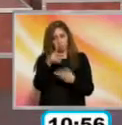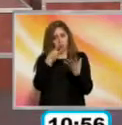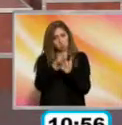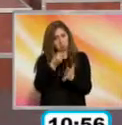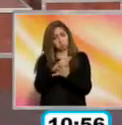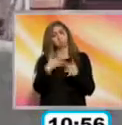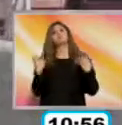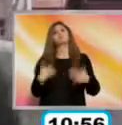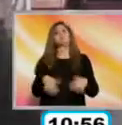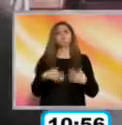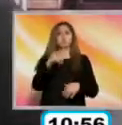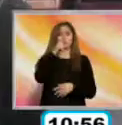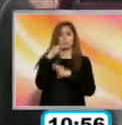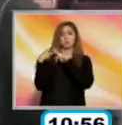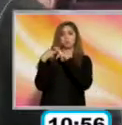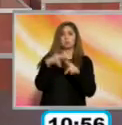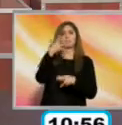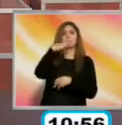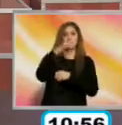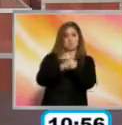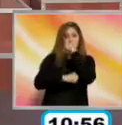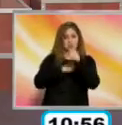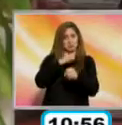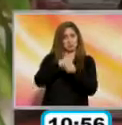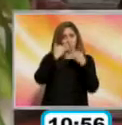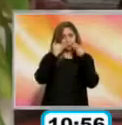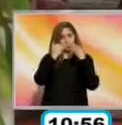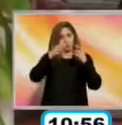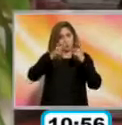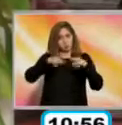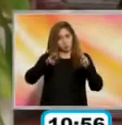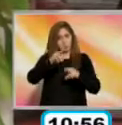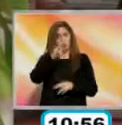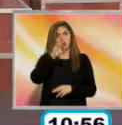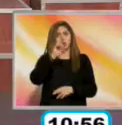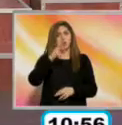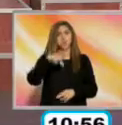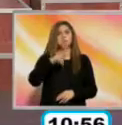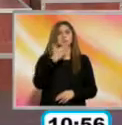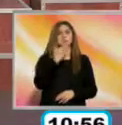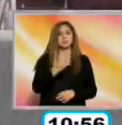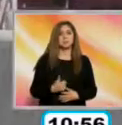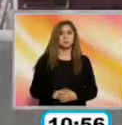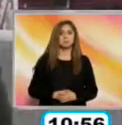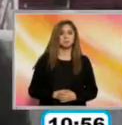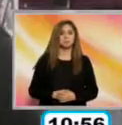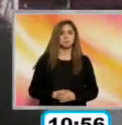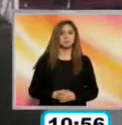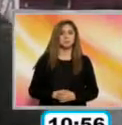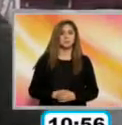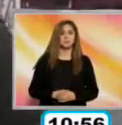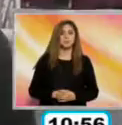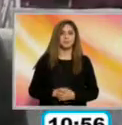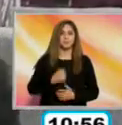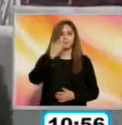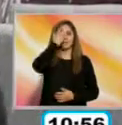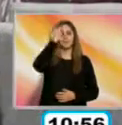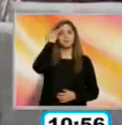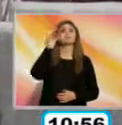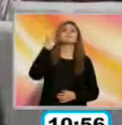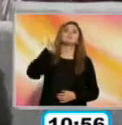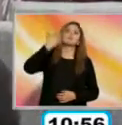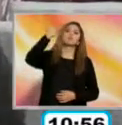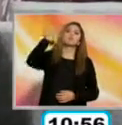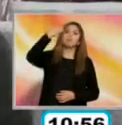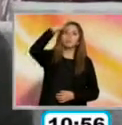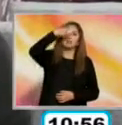bien. Muchas gracias. Se ven los 10 años que tienen dentro de la música de rock. Sí, gracias. Te digo que la experiencia ha sido algo que nos ha ayudado mucho a